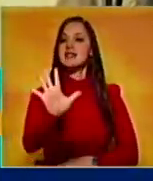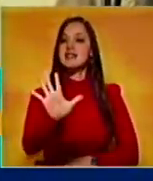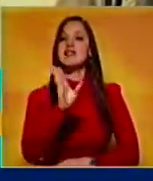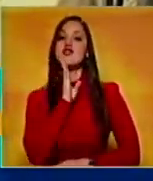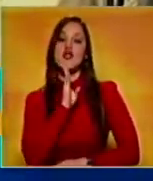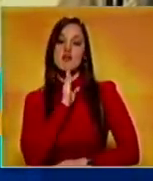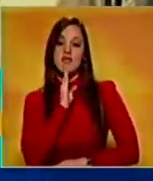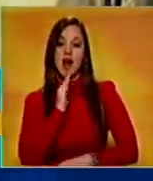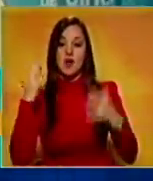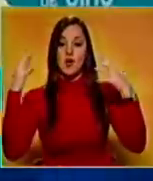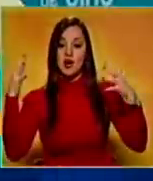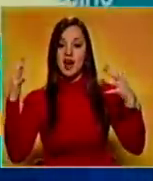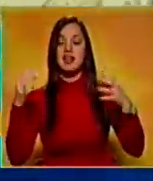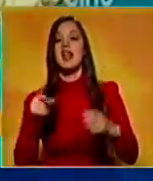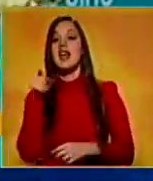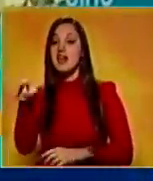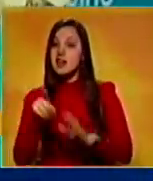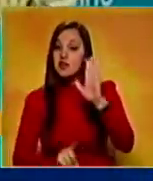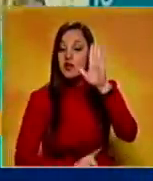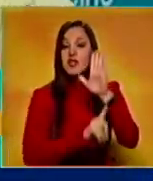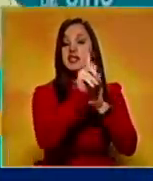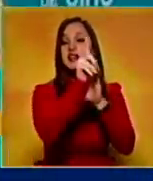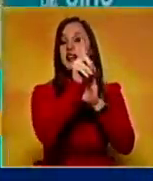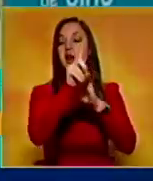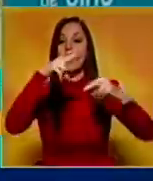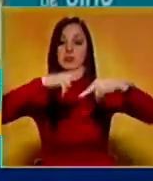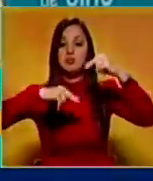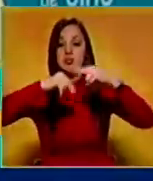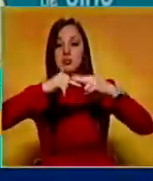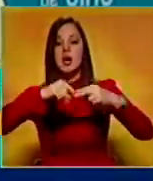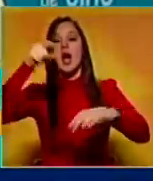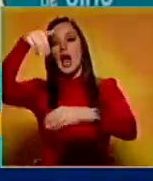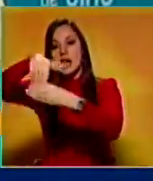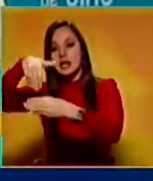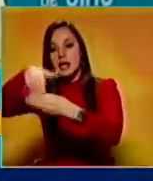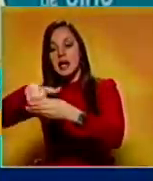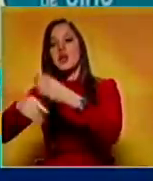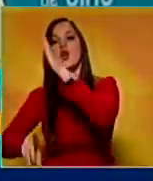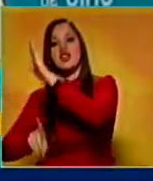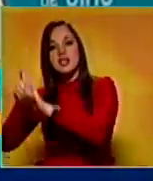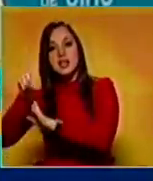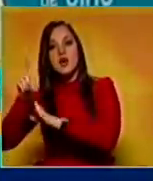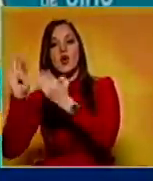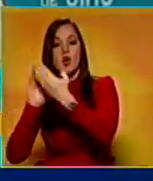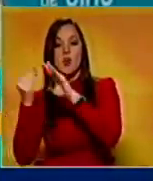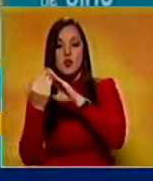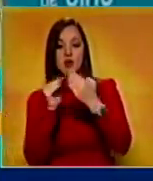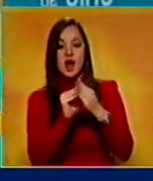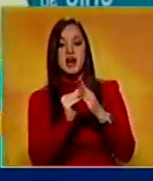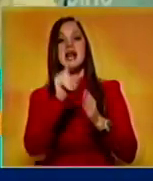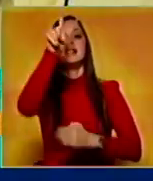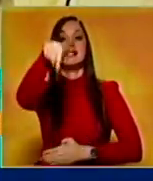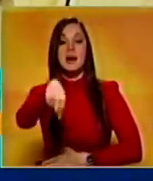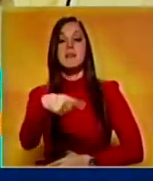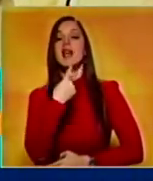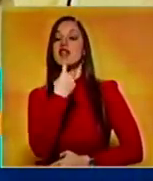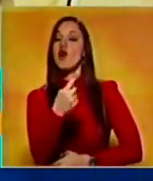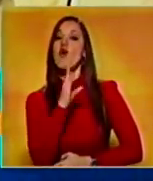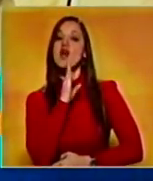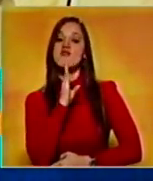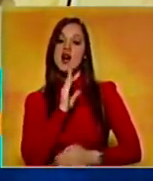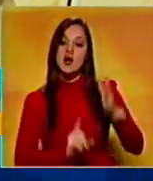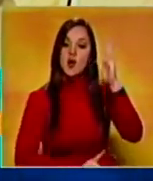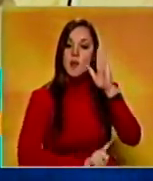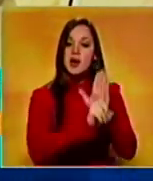encargarán del desarrollo económico agroalimentario, de infraestructura, ahorro público y desarrollo comunal. Anunció además la creación del Banco de Desarrollo Comunal con el fin